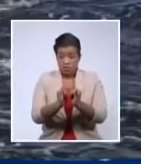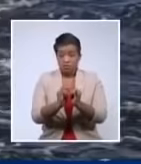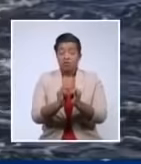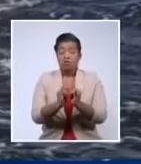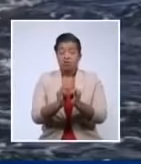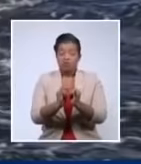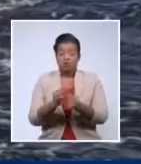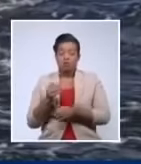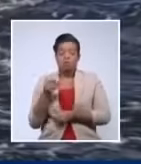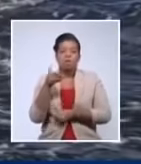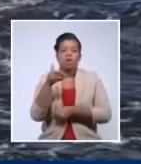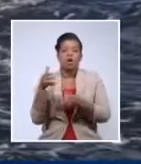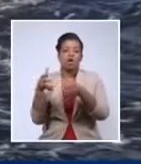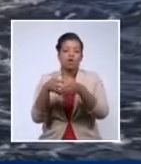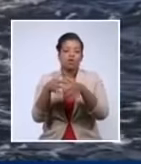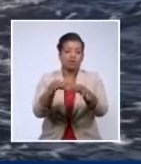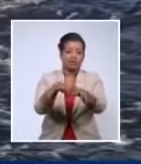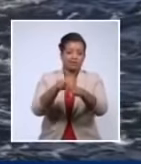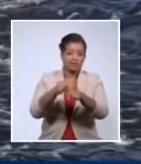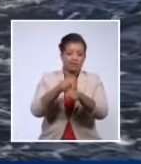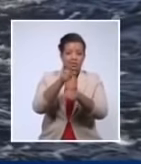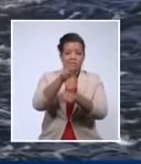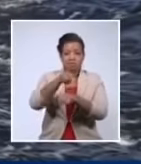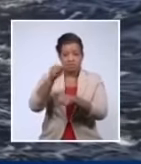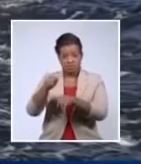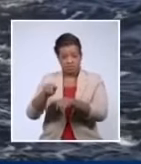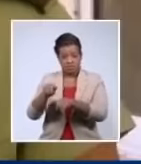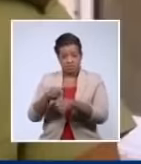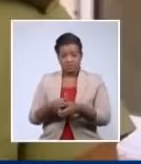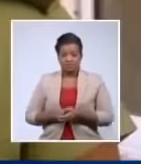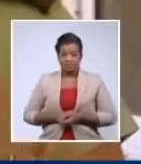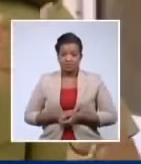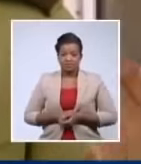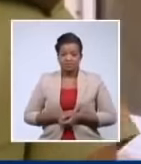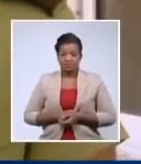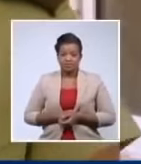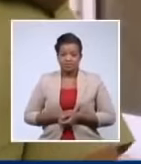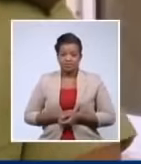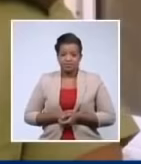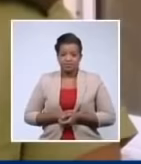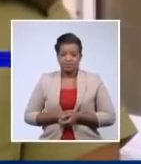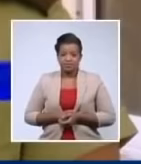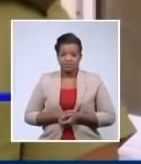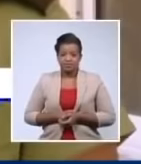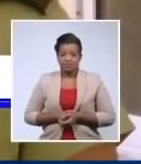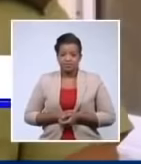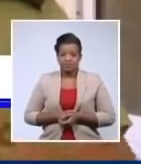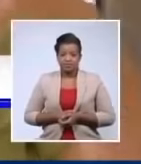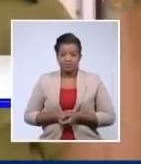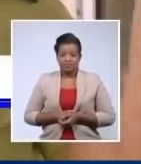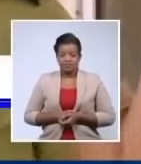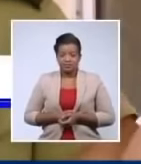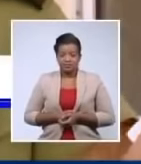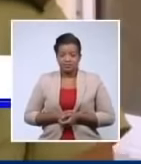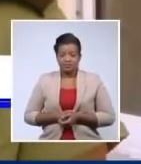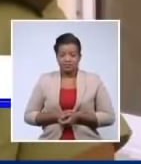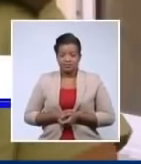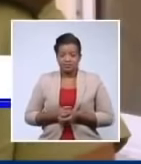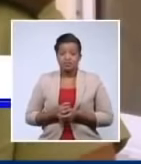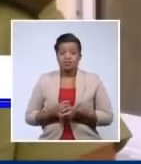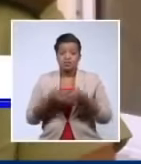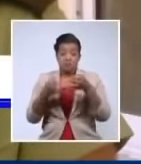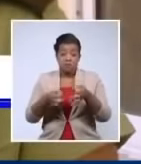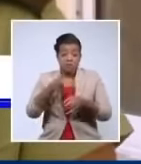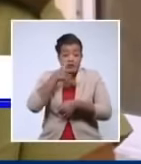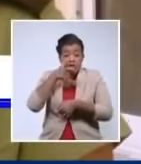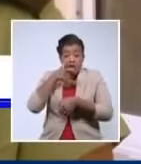un operativo para dar captura infraganti a los implicados. Estos ciudadanos fueron sorprendidos por el cuerpo de guardafronteras del municipio de